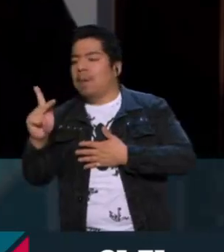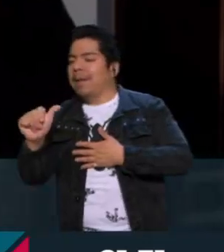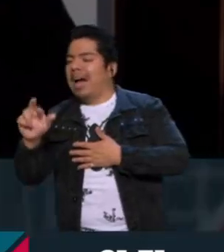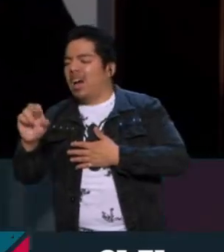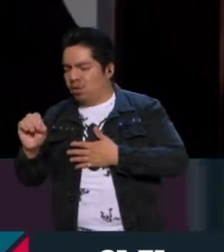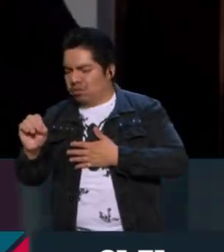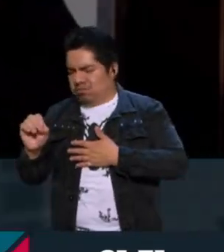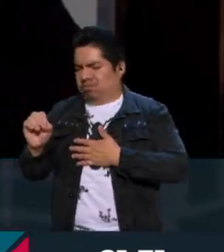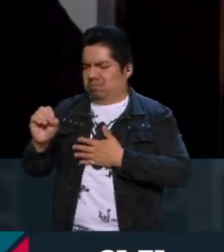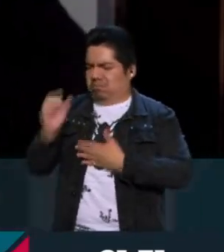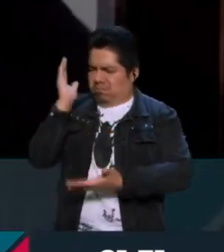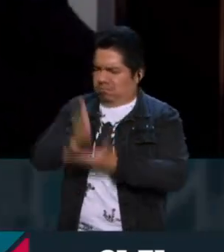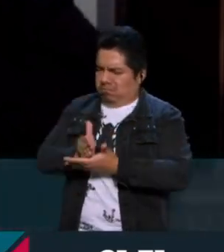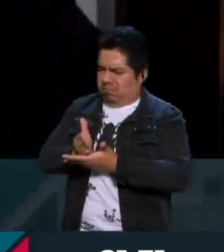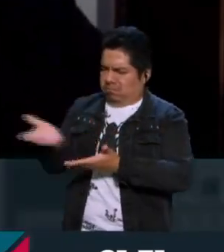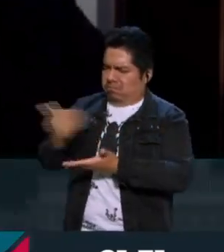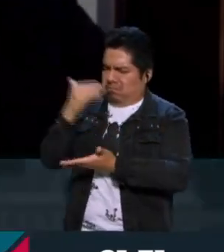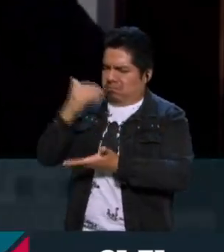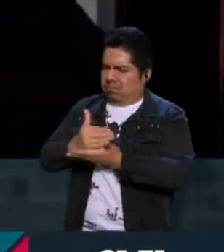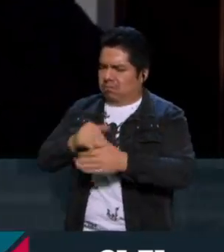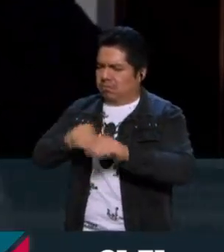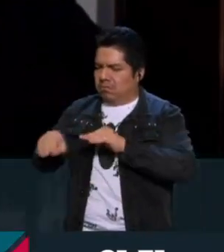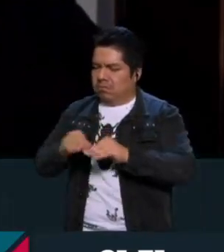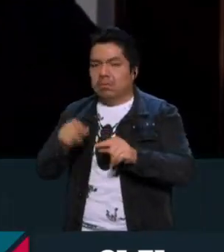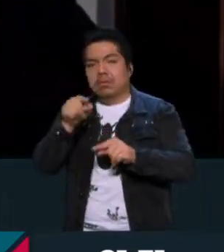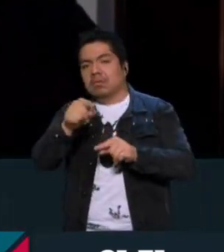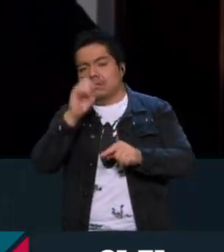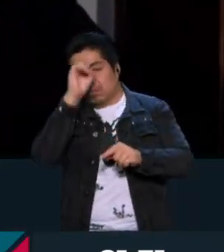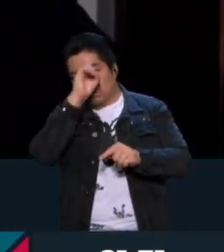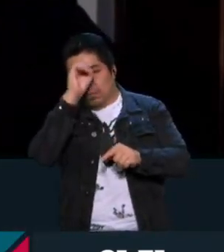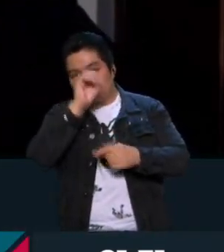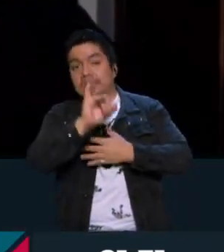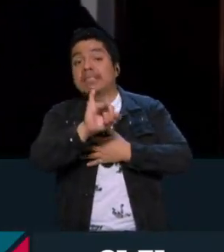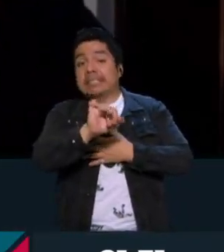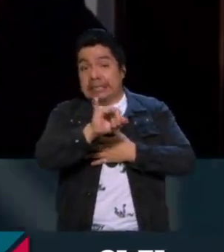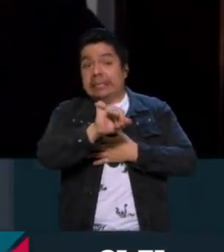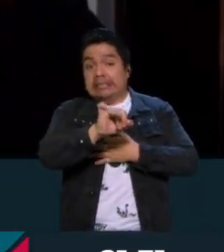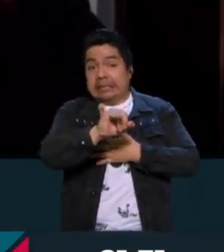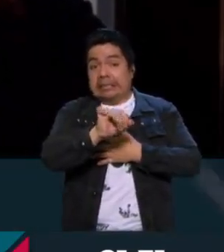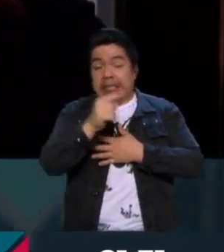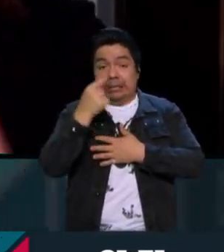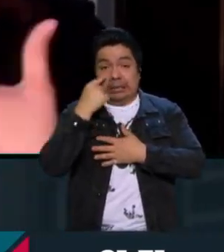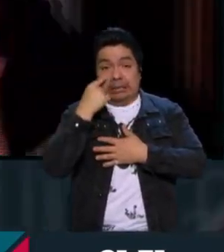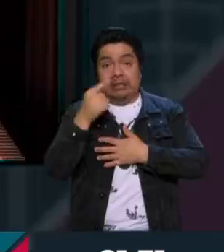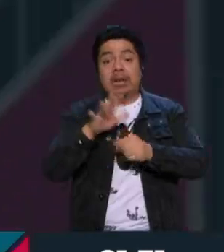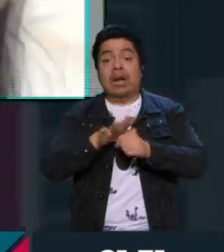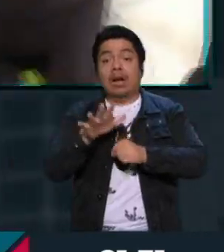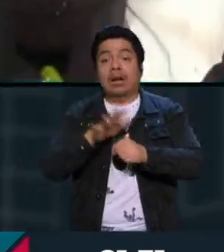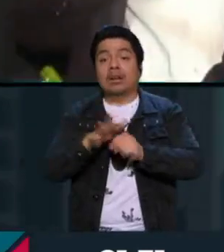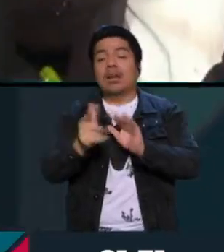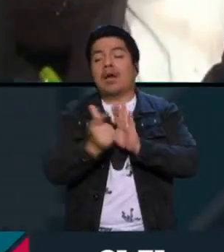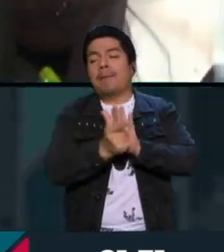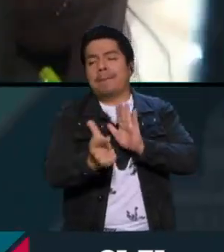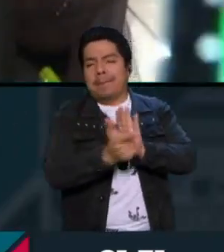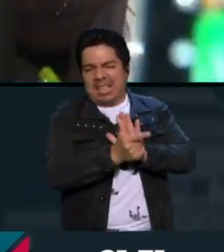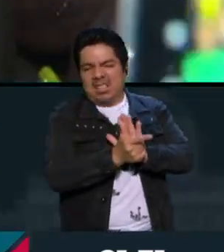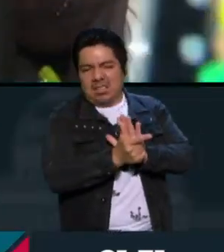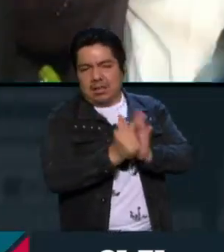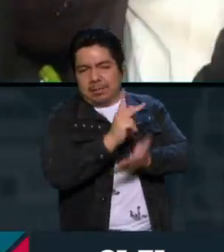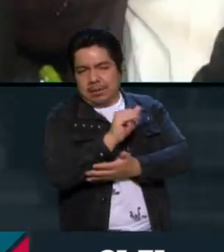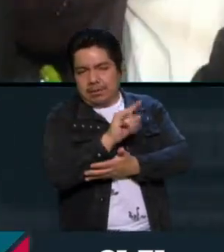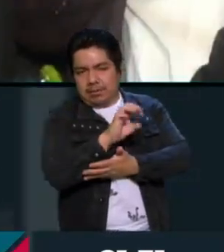como experta en temas jurídicos? Tienes toda la razón, este principio se denomina principio de legalidad, ¿no? Hay